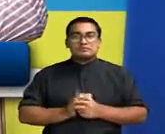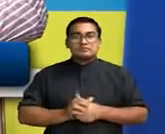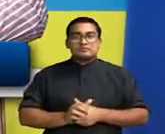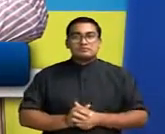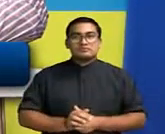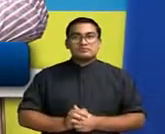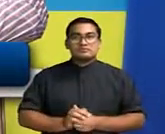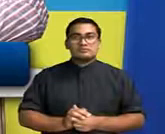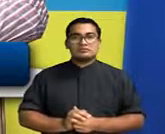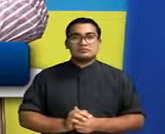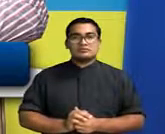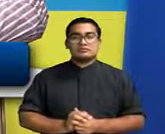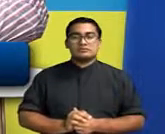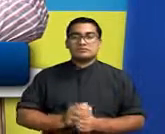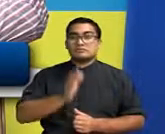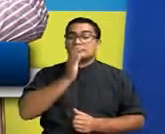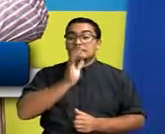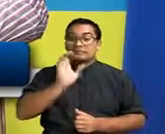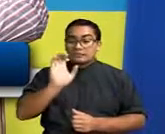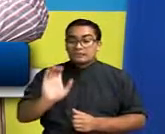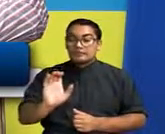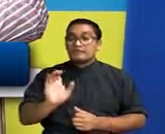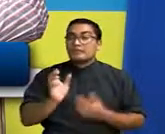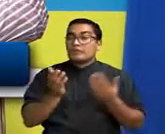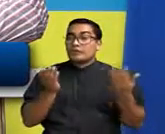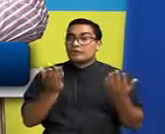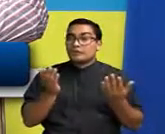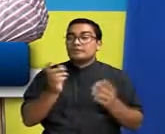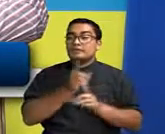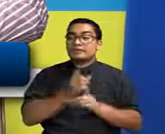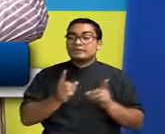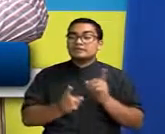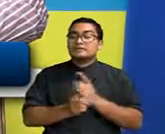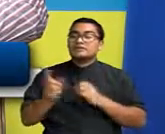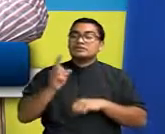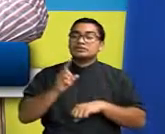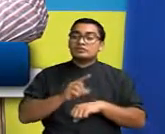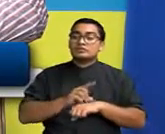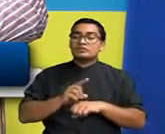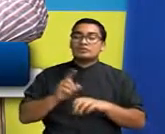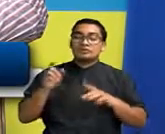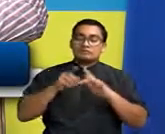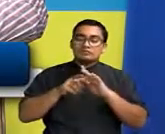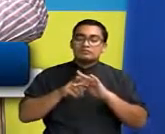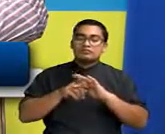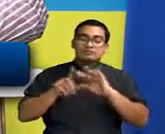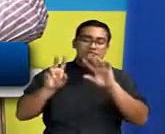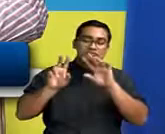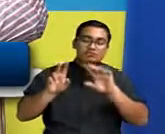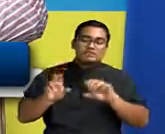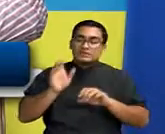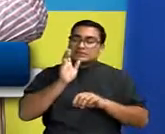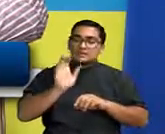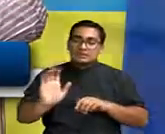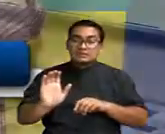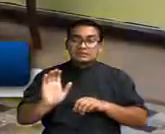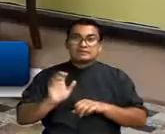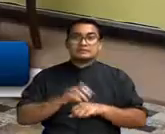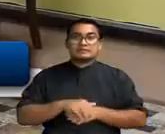Y sí, el niño tiene que ser valorado por la psicóloga infantil, el psiquiatra